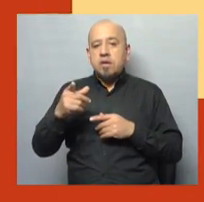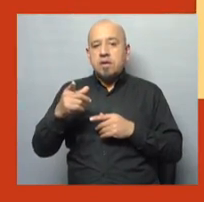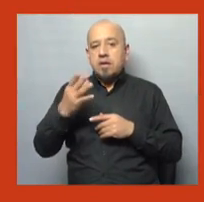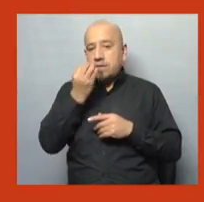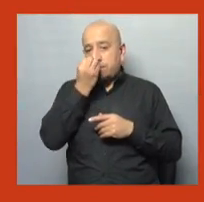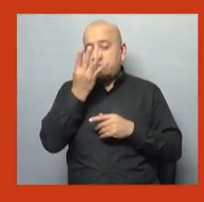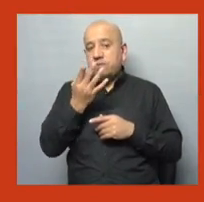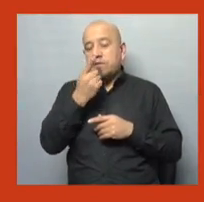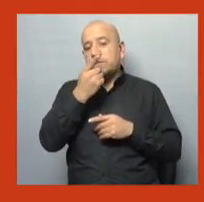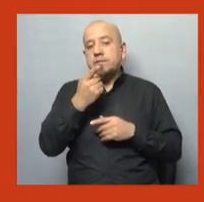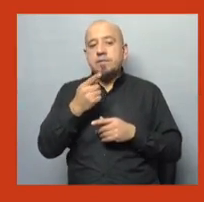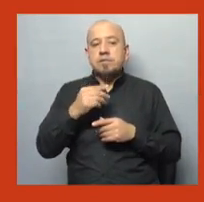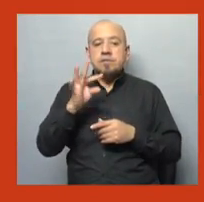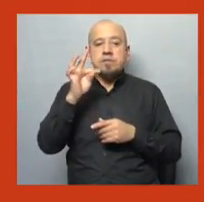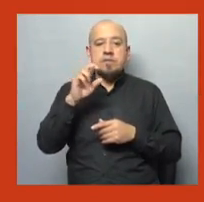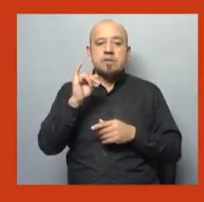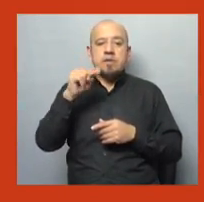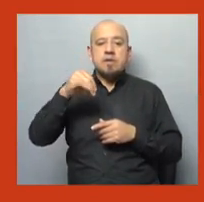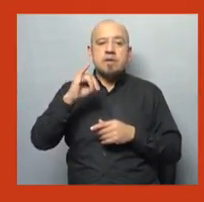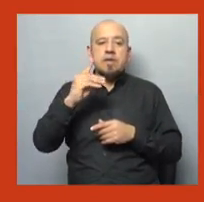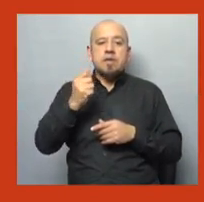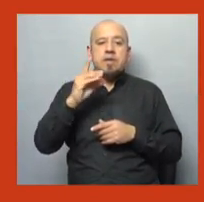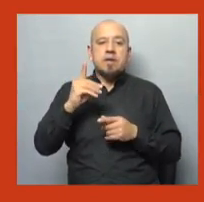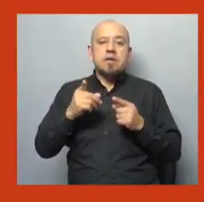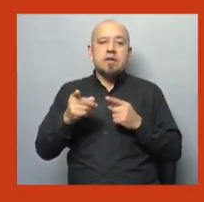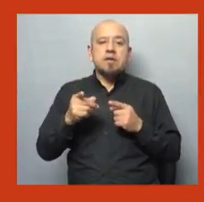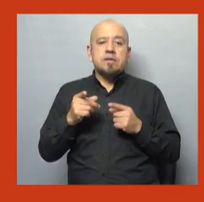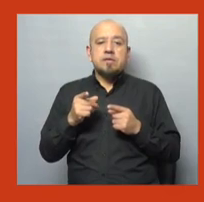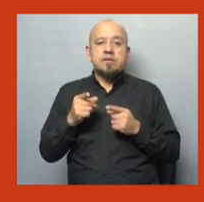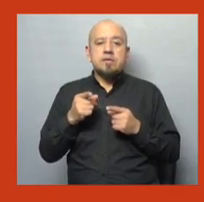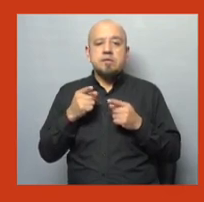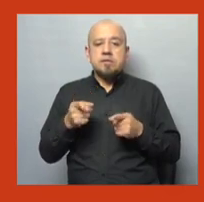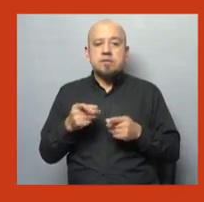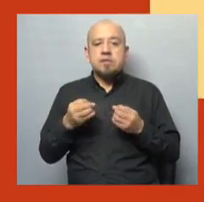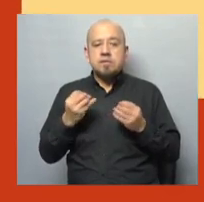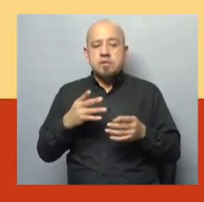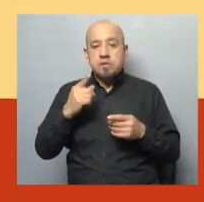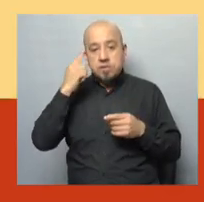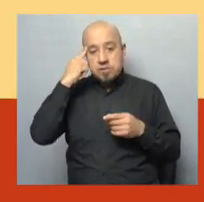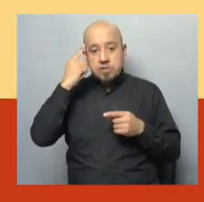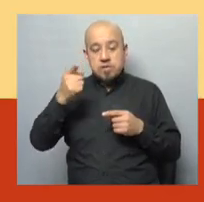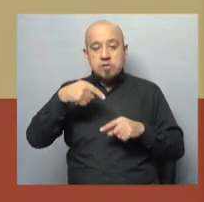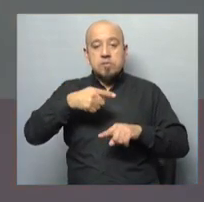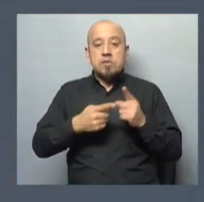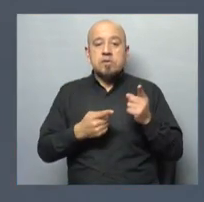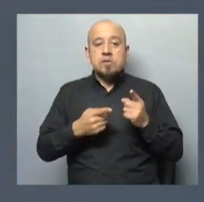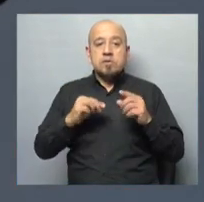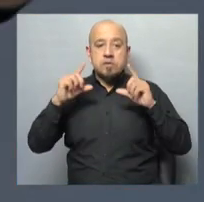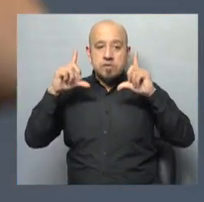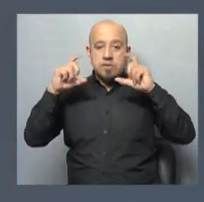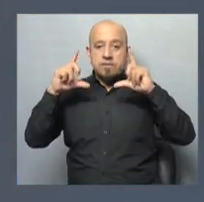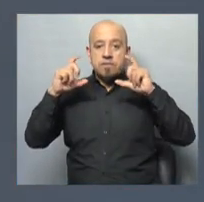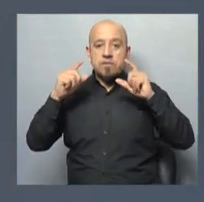este este ese es mi tío y porque me puse a pensar en mi tía sacando la foto que